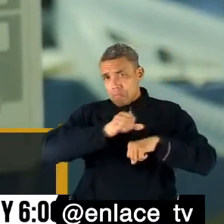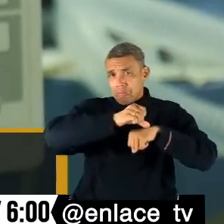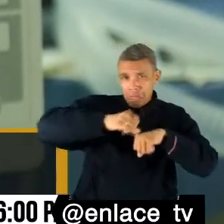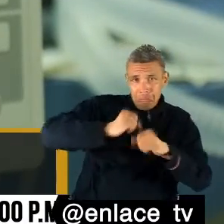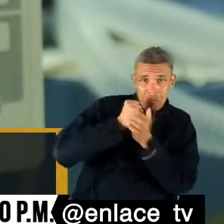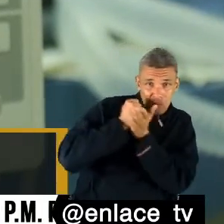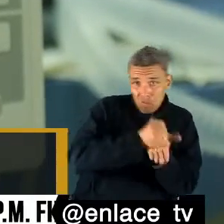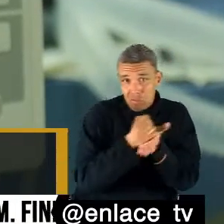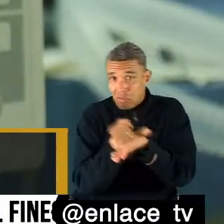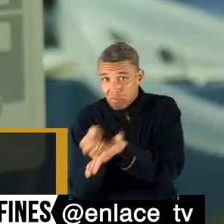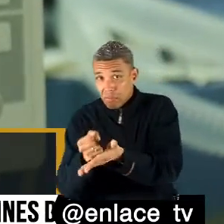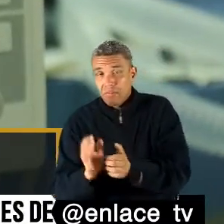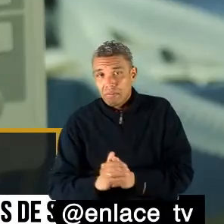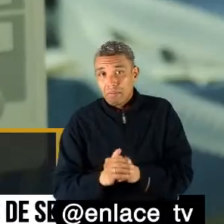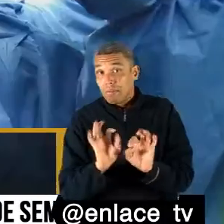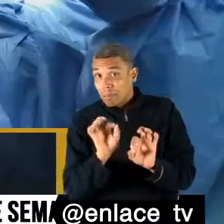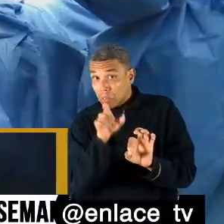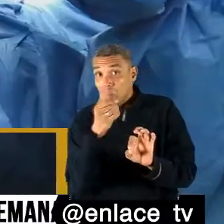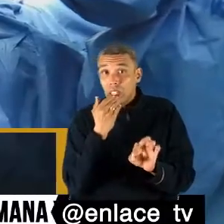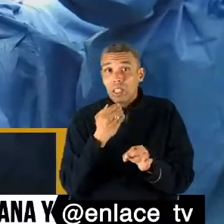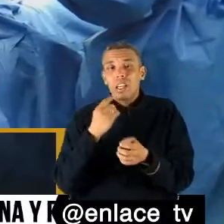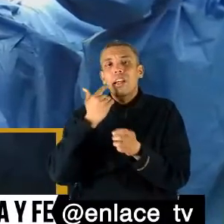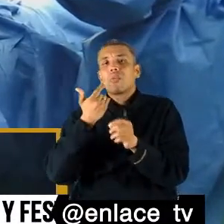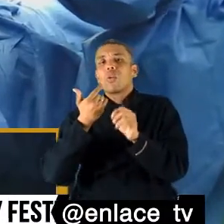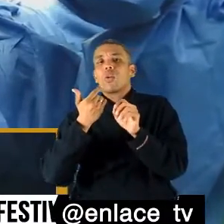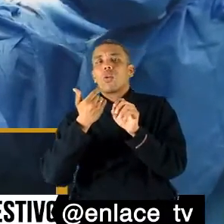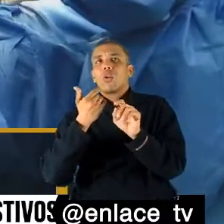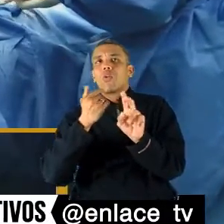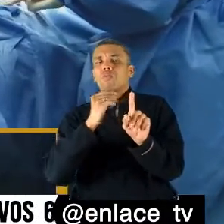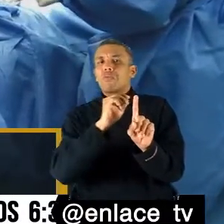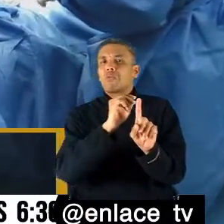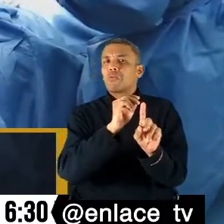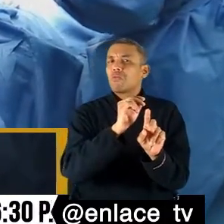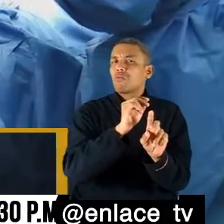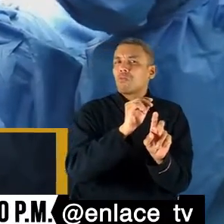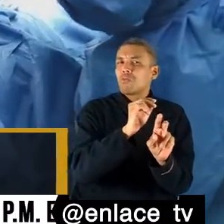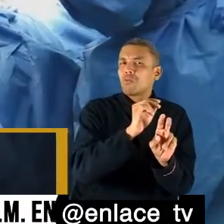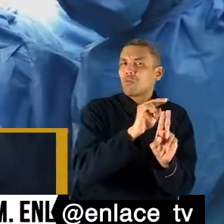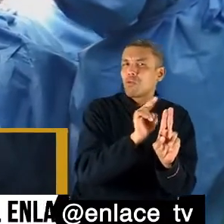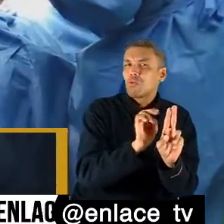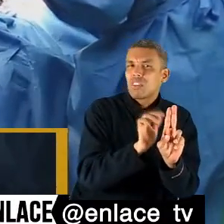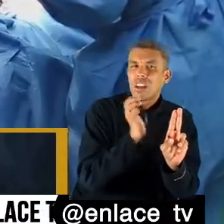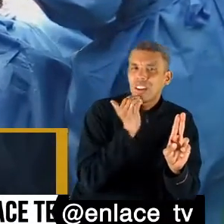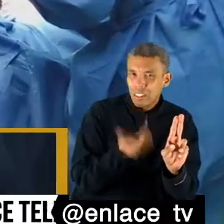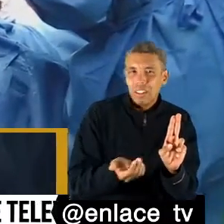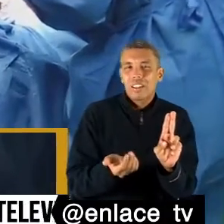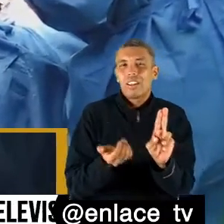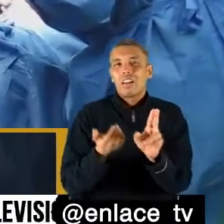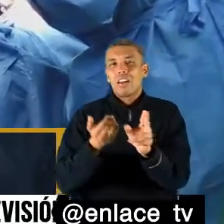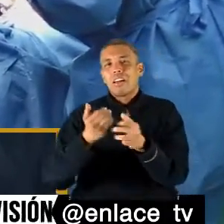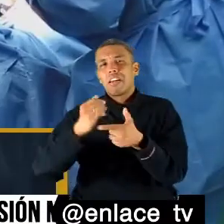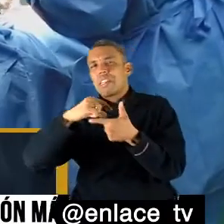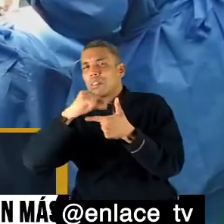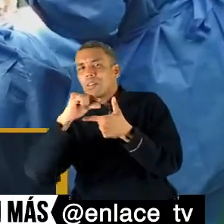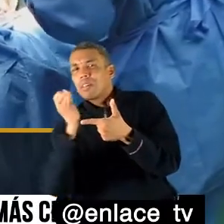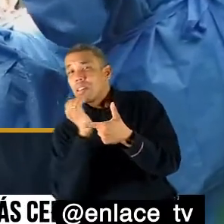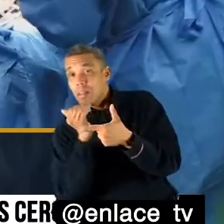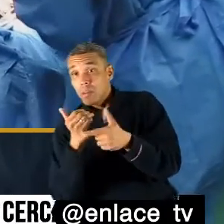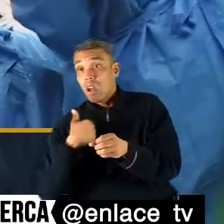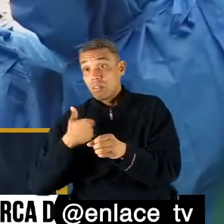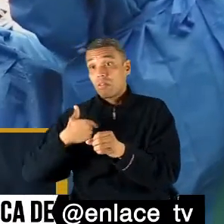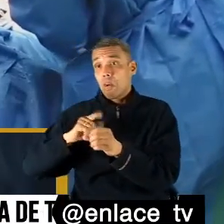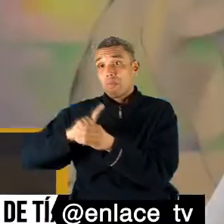discriminación en este momento, porque es una, los dineros que hemos recogido